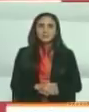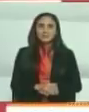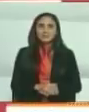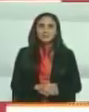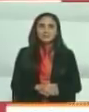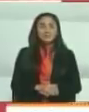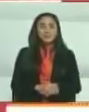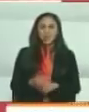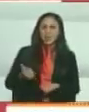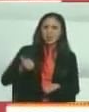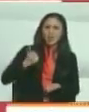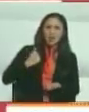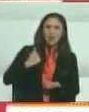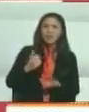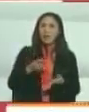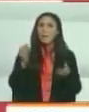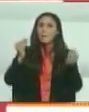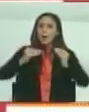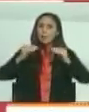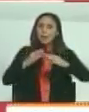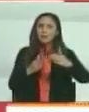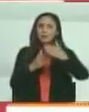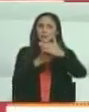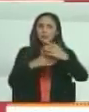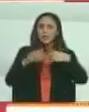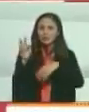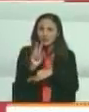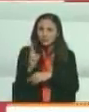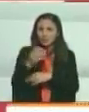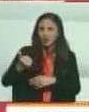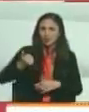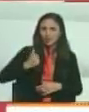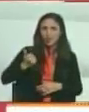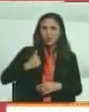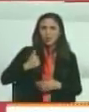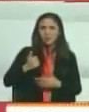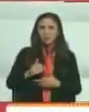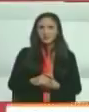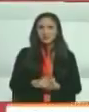Canadá está imponiendo nuevas sanciones en Venezuela.